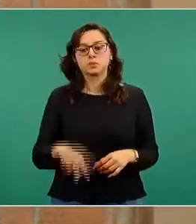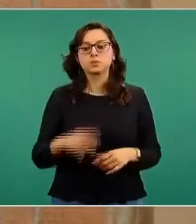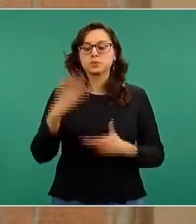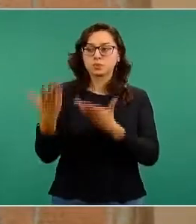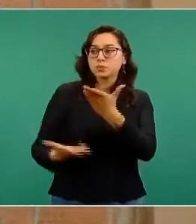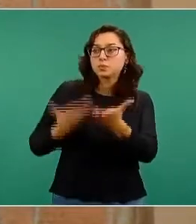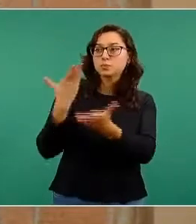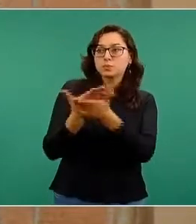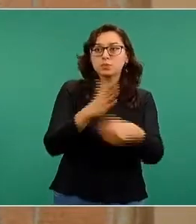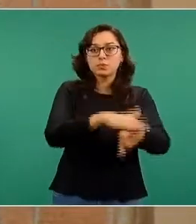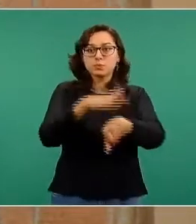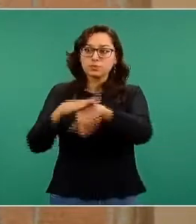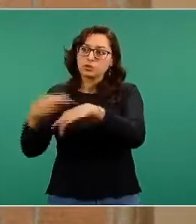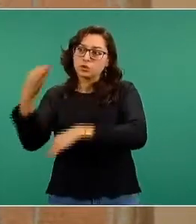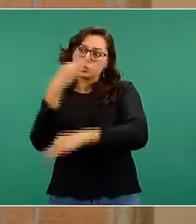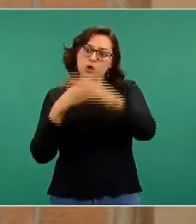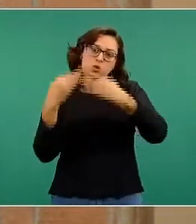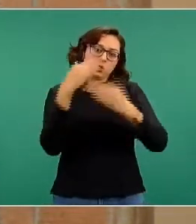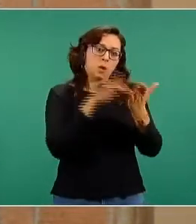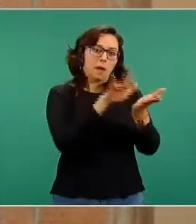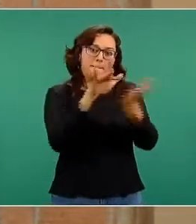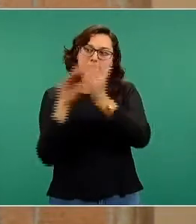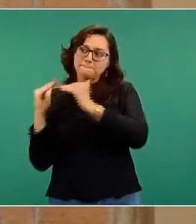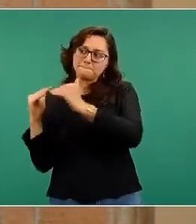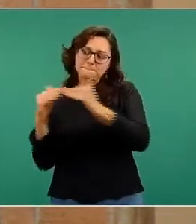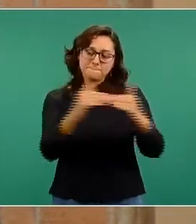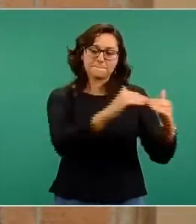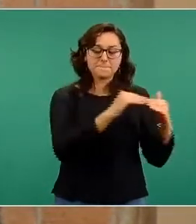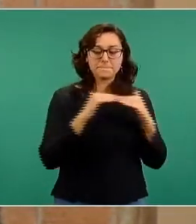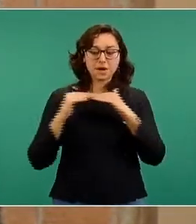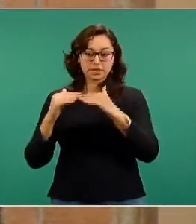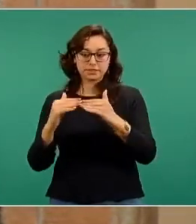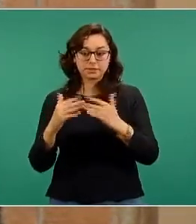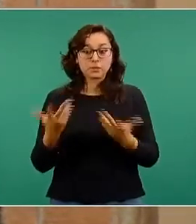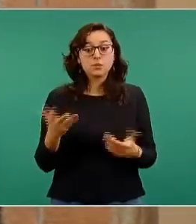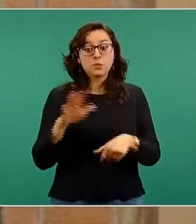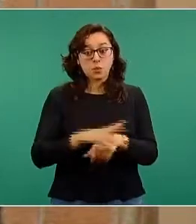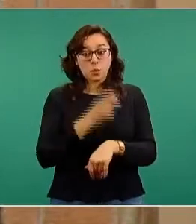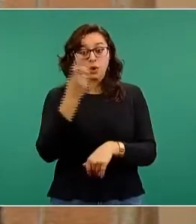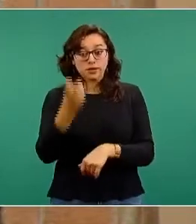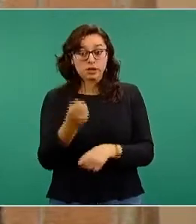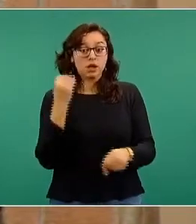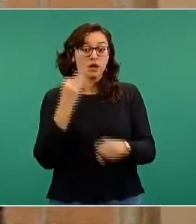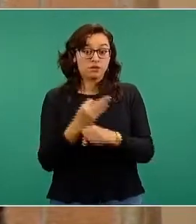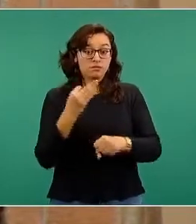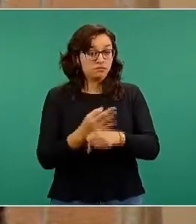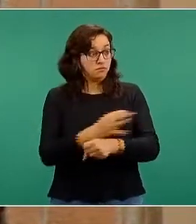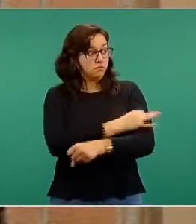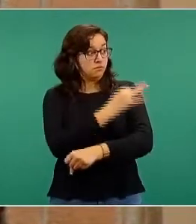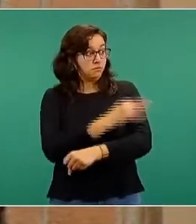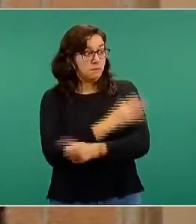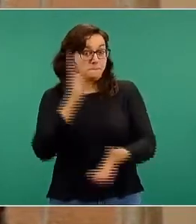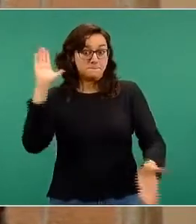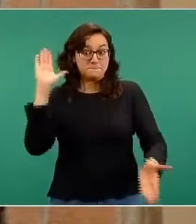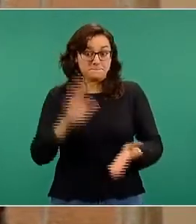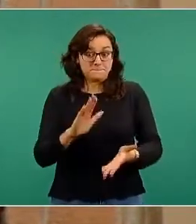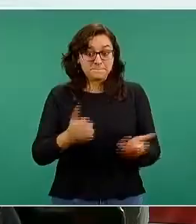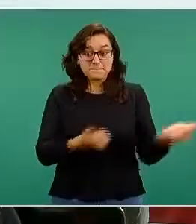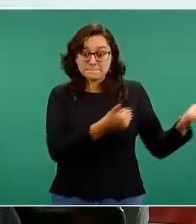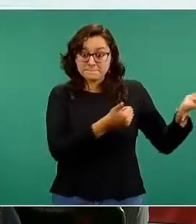llamado a la coordinación. En este momento que tenemos una reducción del abastecimiento, simplemente va a